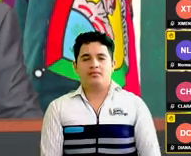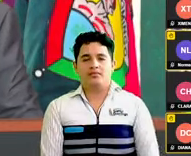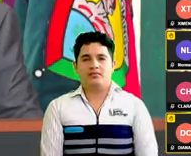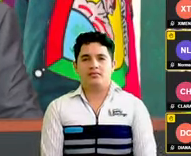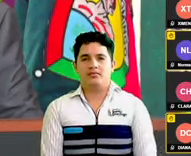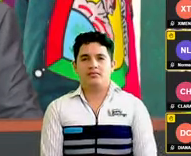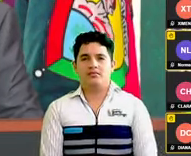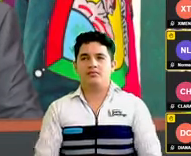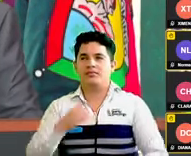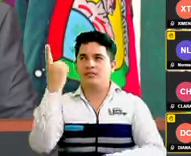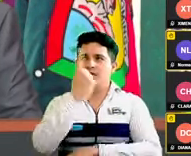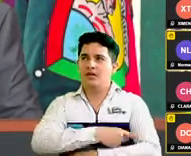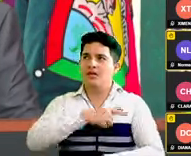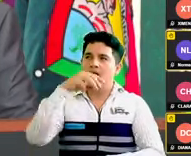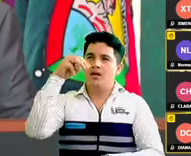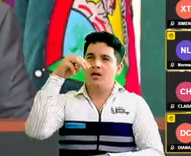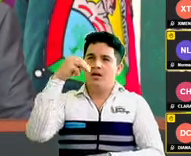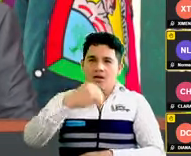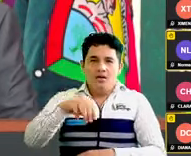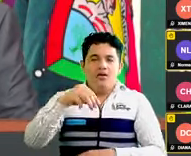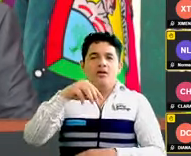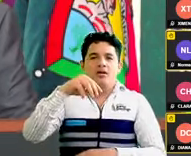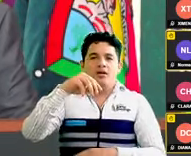el día miércoles 26 y 27.